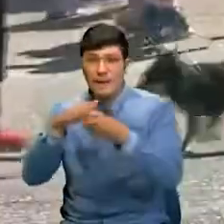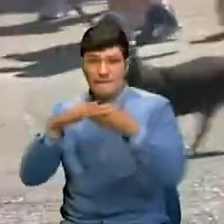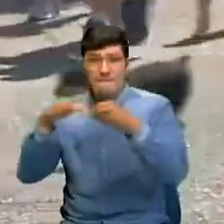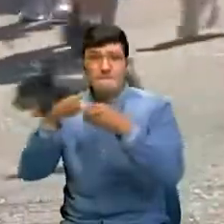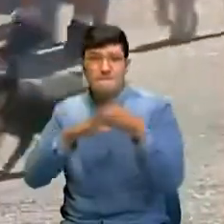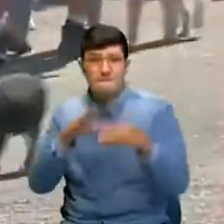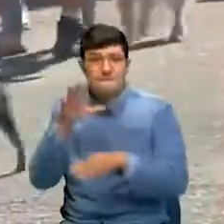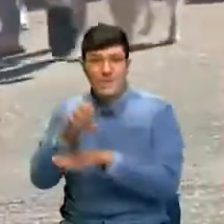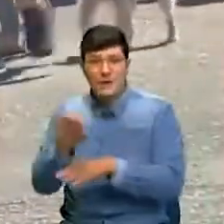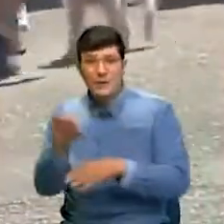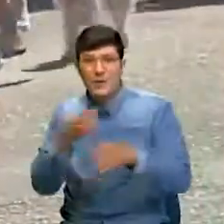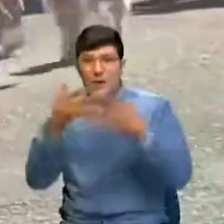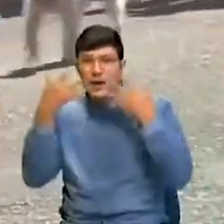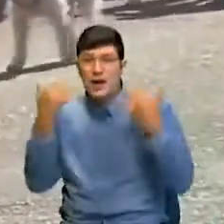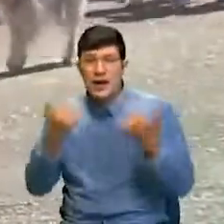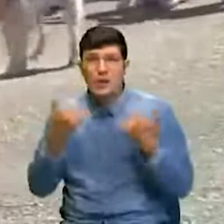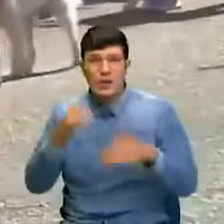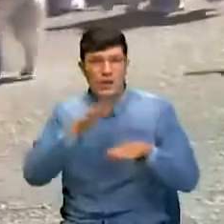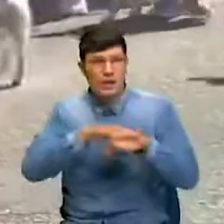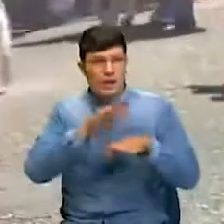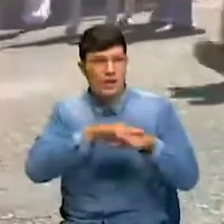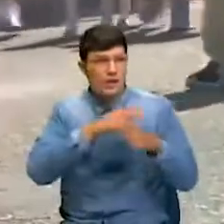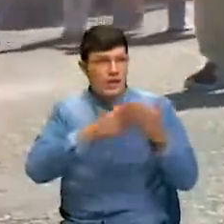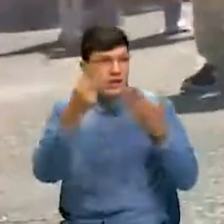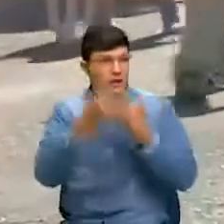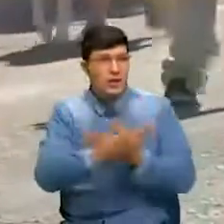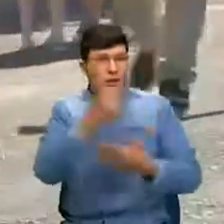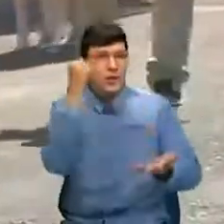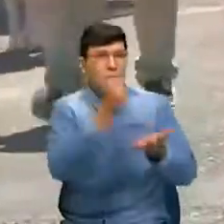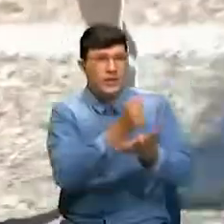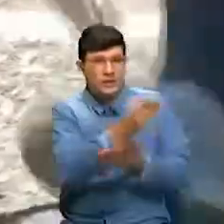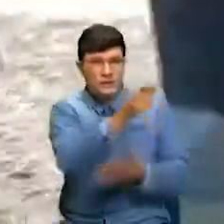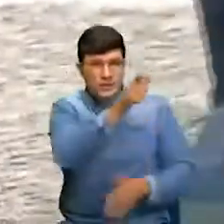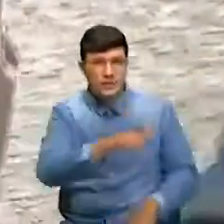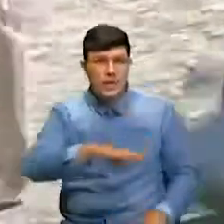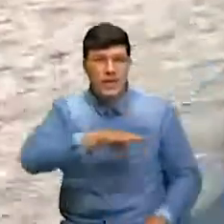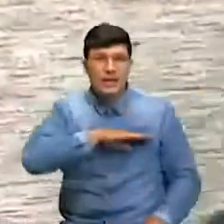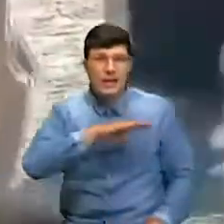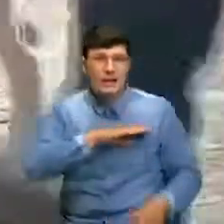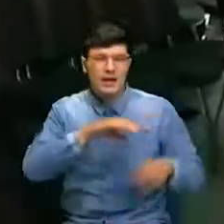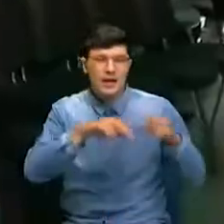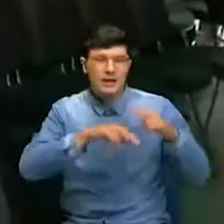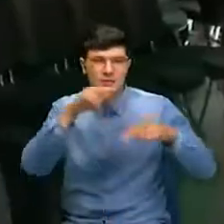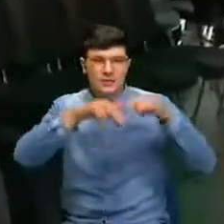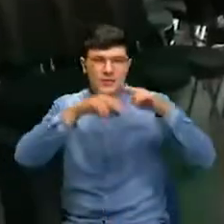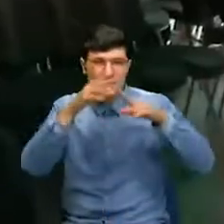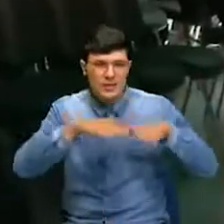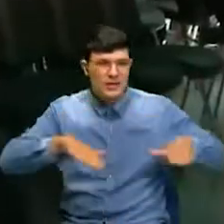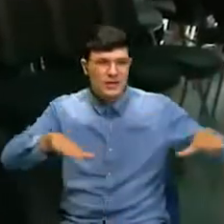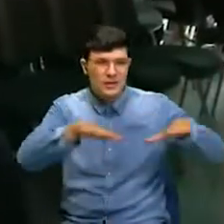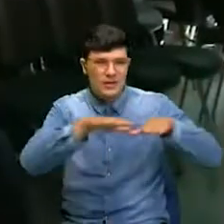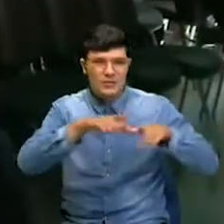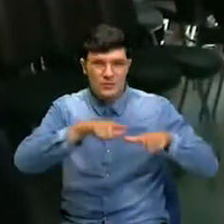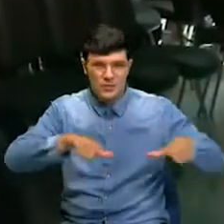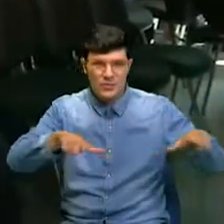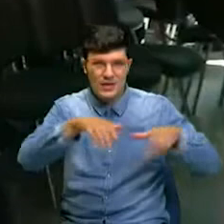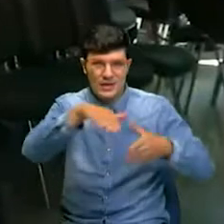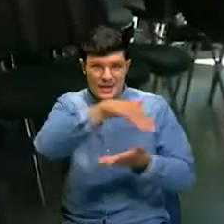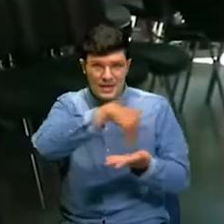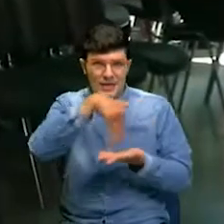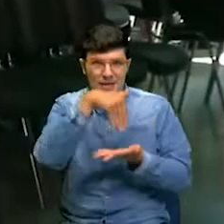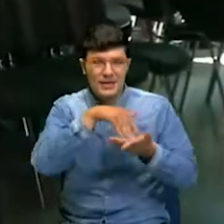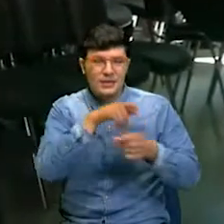obligue a la alcaldía a construir un centro de protección animal. Nosotros tuvimos acceso a un informe en donde